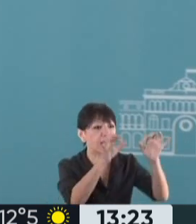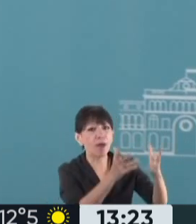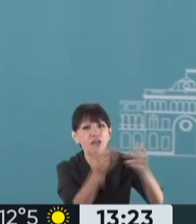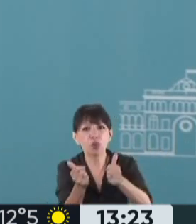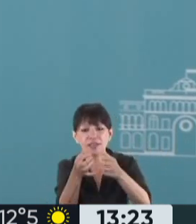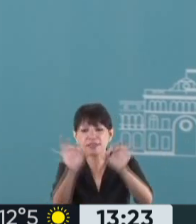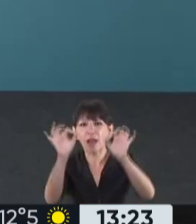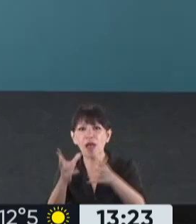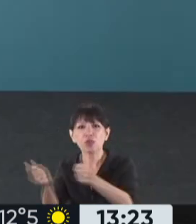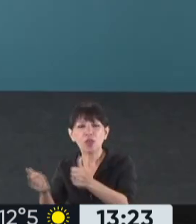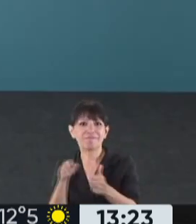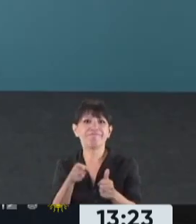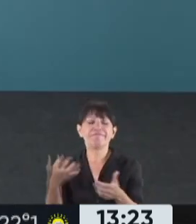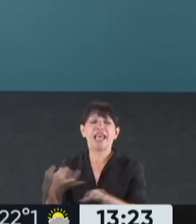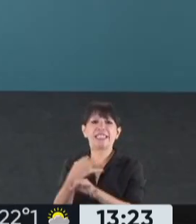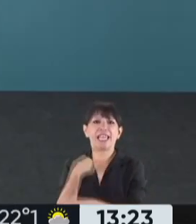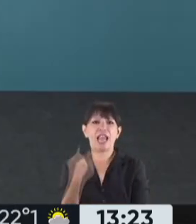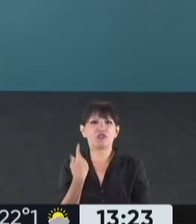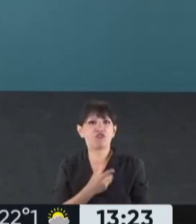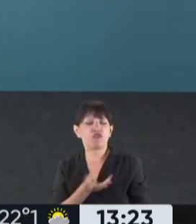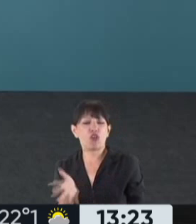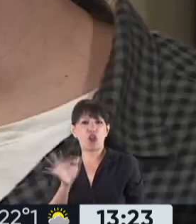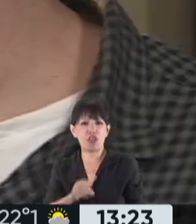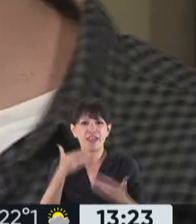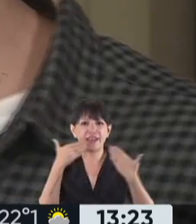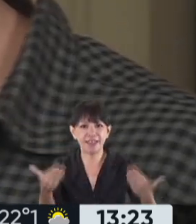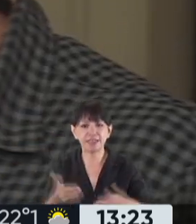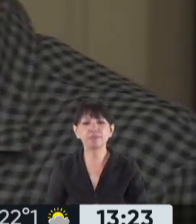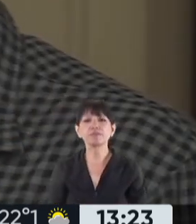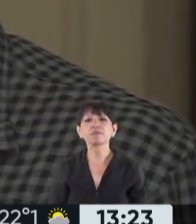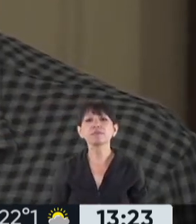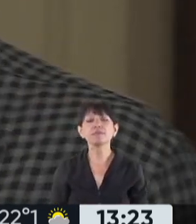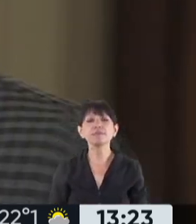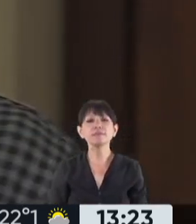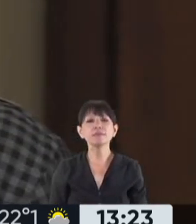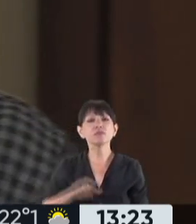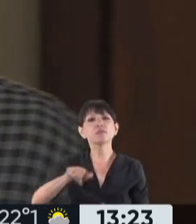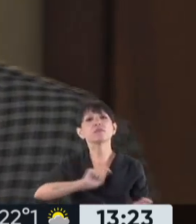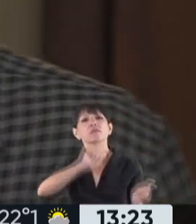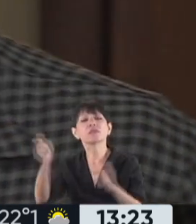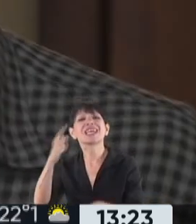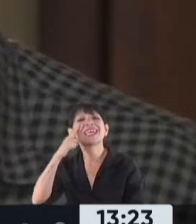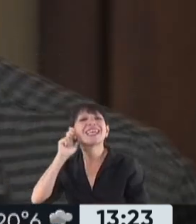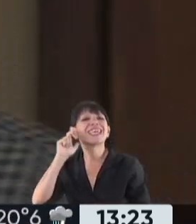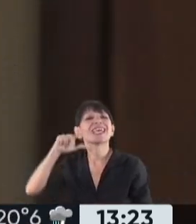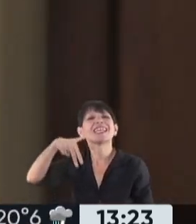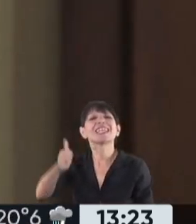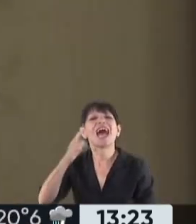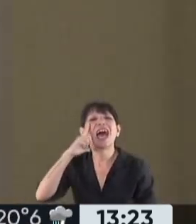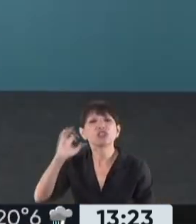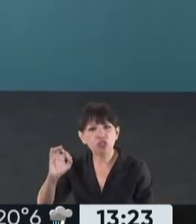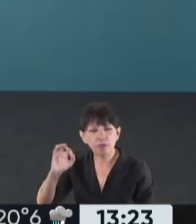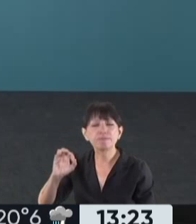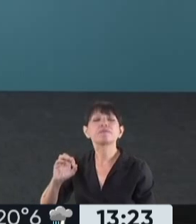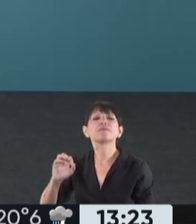lección todos los días. Muchas gracias. Le damos la palabra a Ignacio Chart, de Barricada